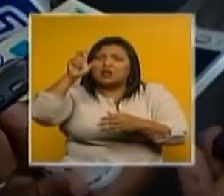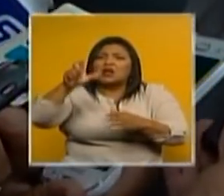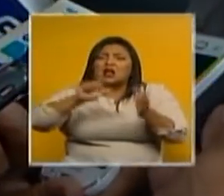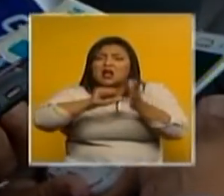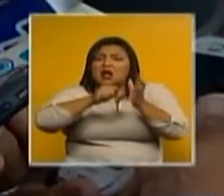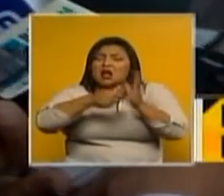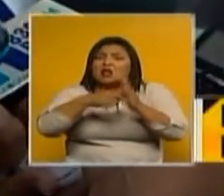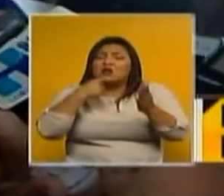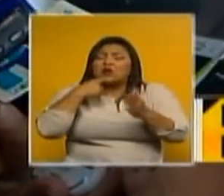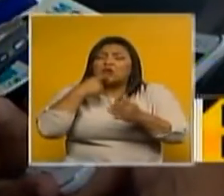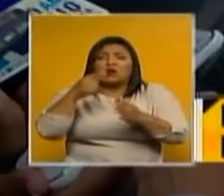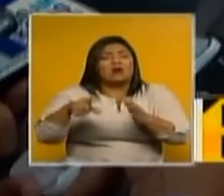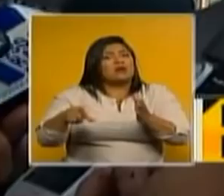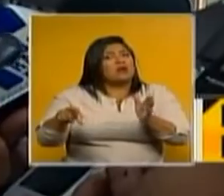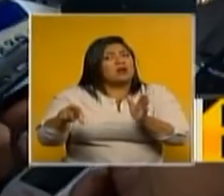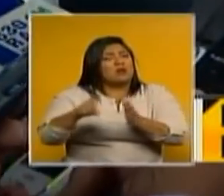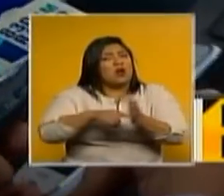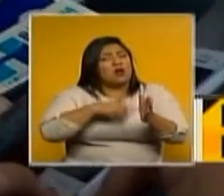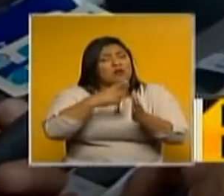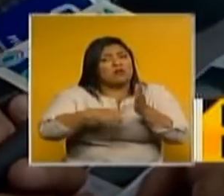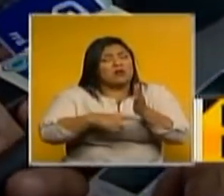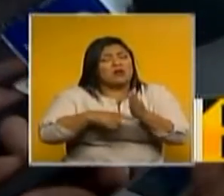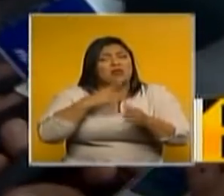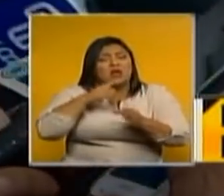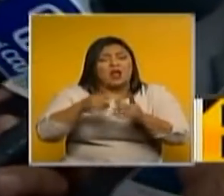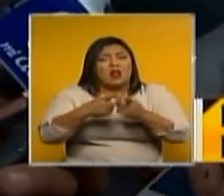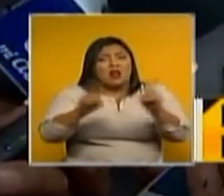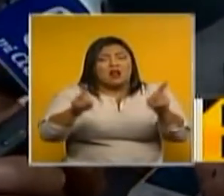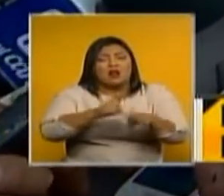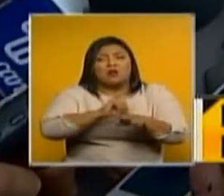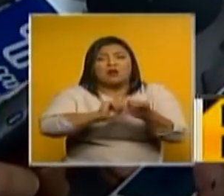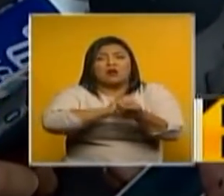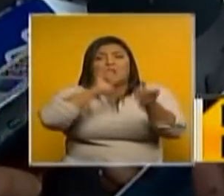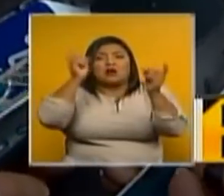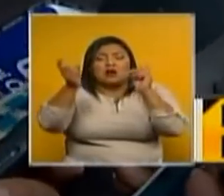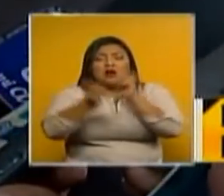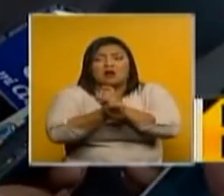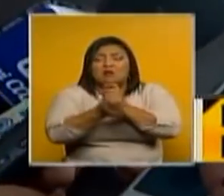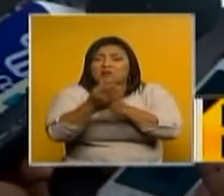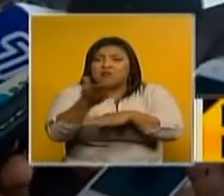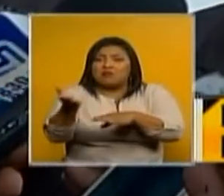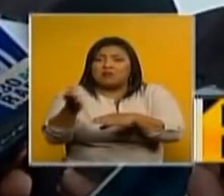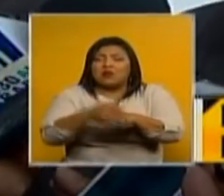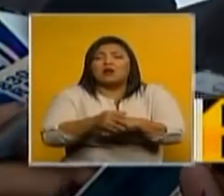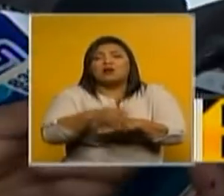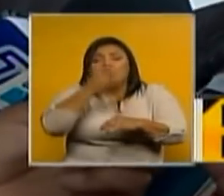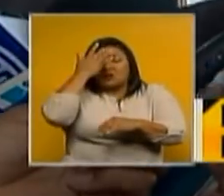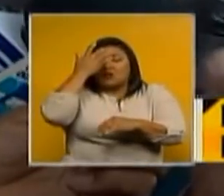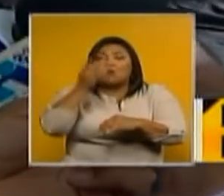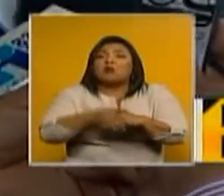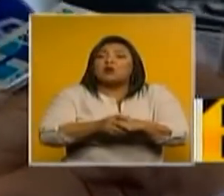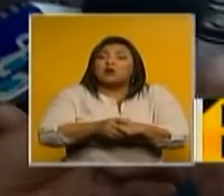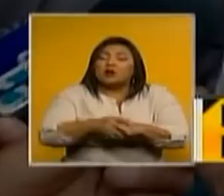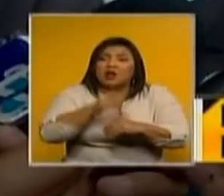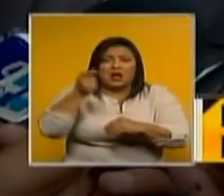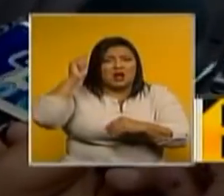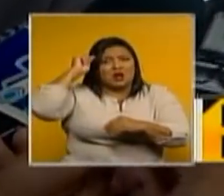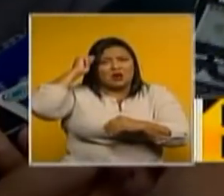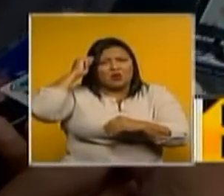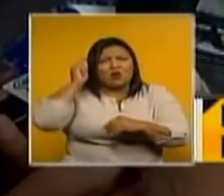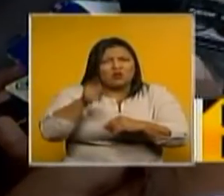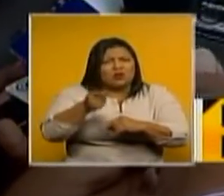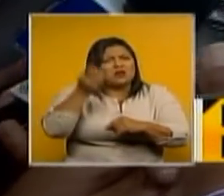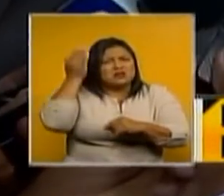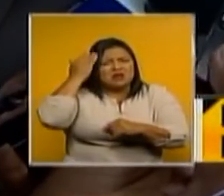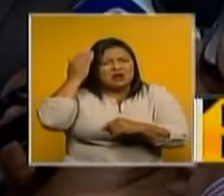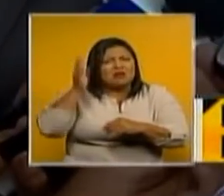a la abogada jueza en dejar en libertad cambiando la pena al señor Espinel. Porque el señor Espinel estaba, recuérdense ustedes, y